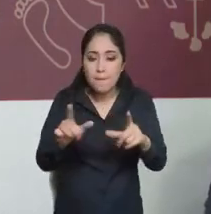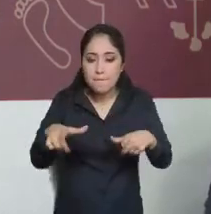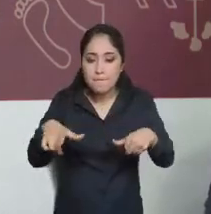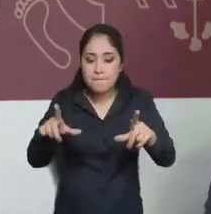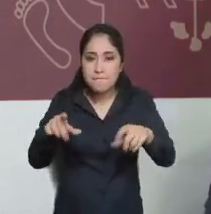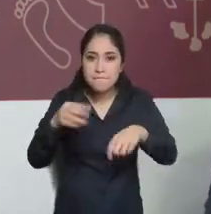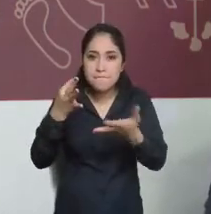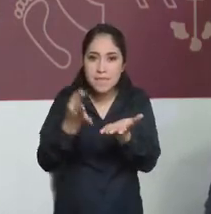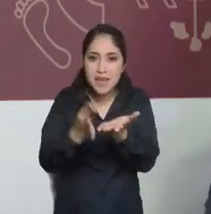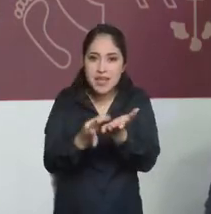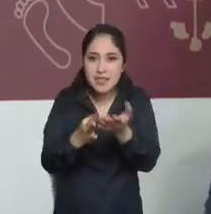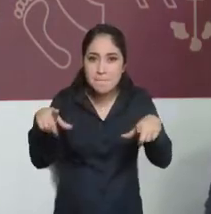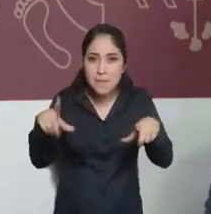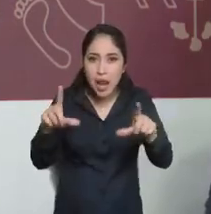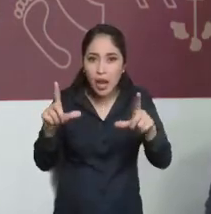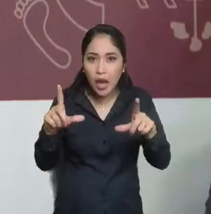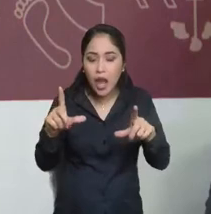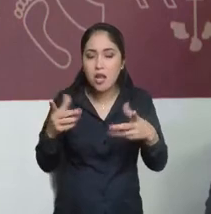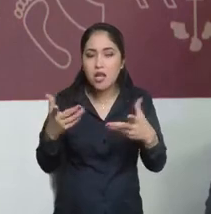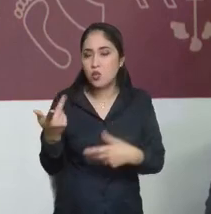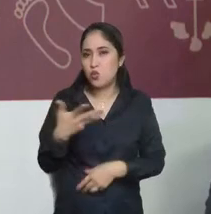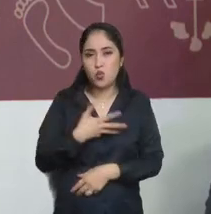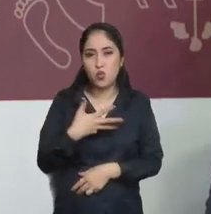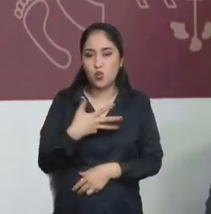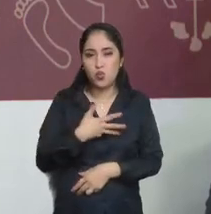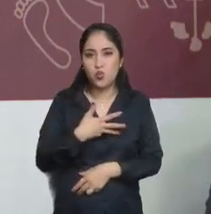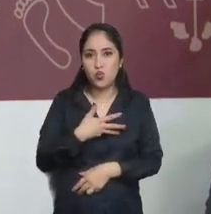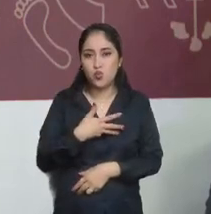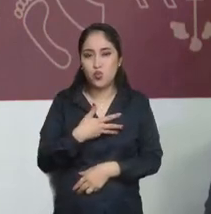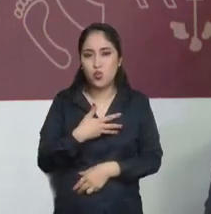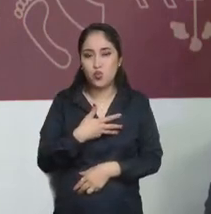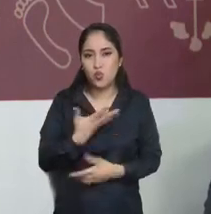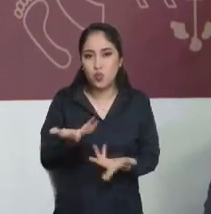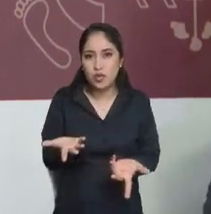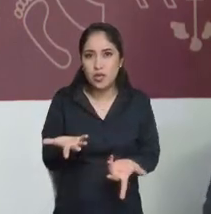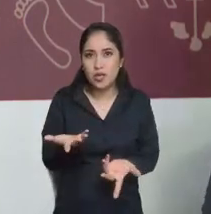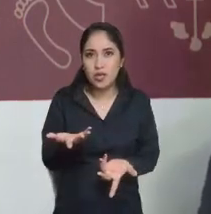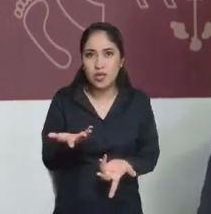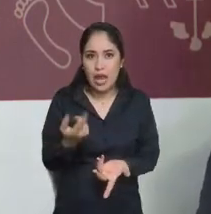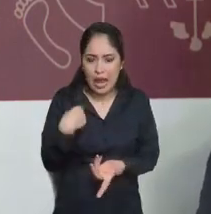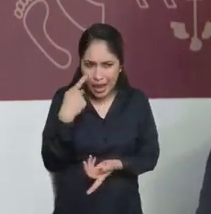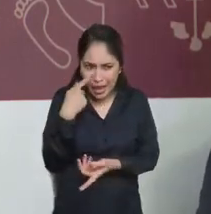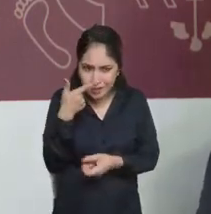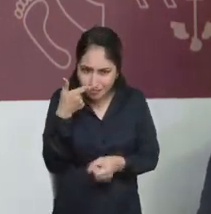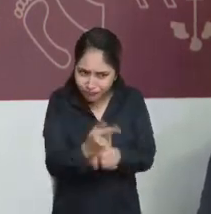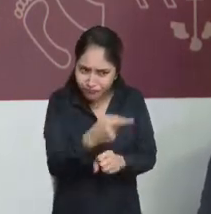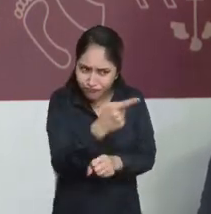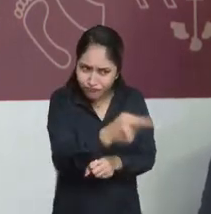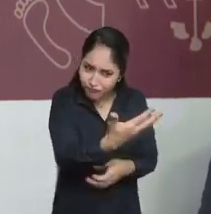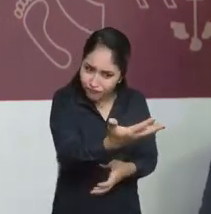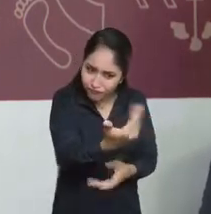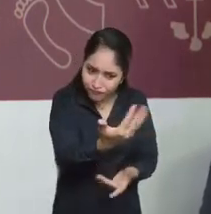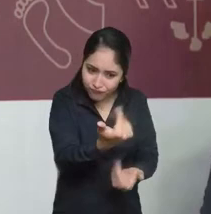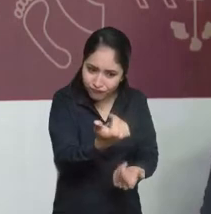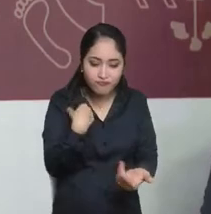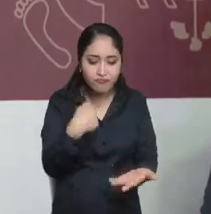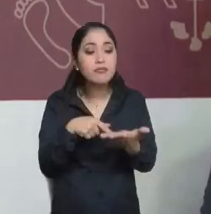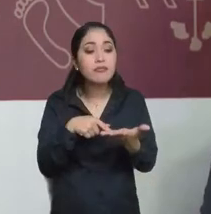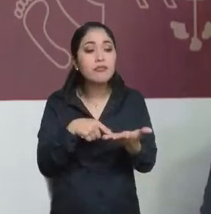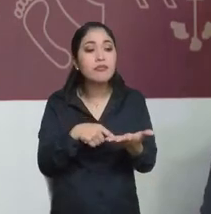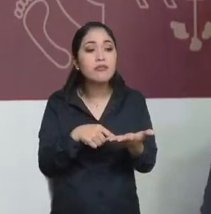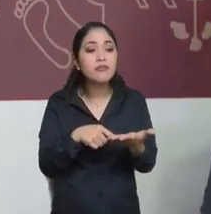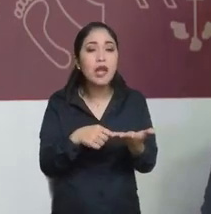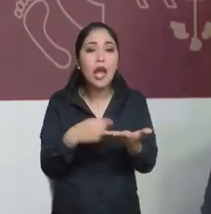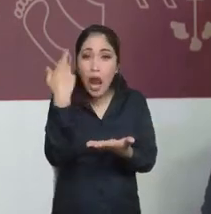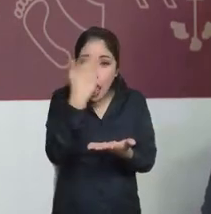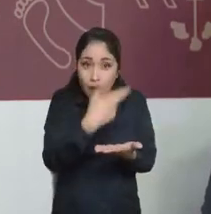ni siquiera pueden tener responsabilidad si tienen algún accidente